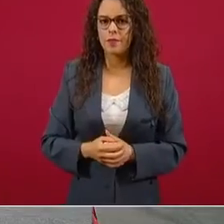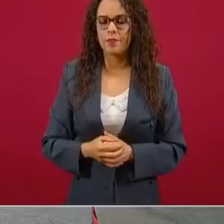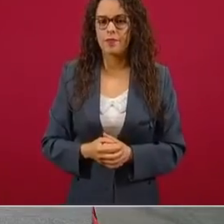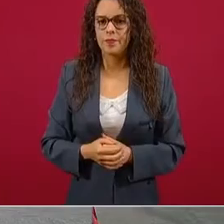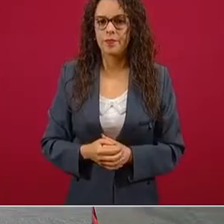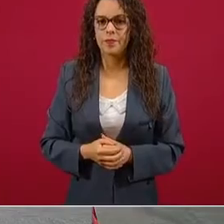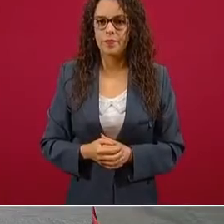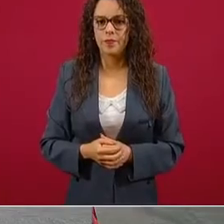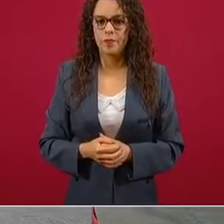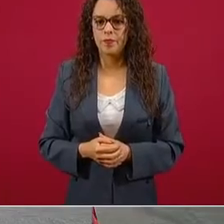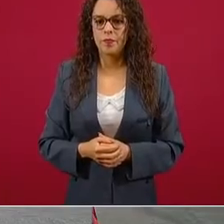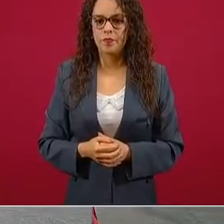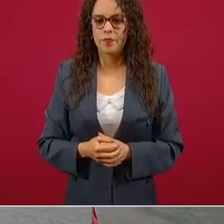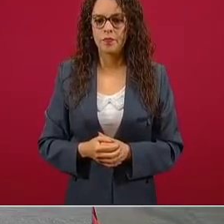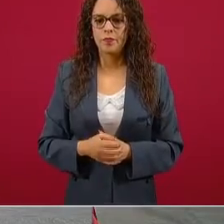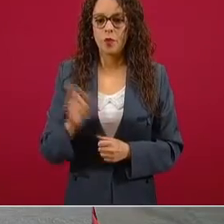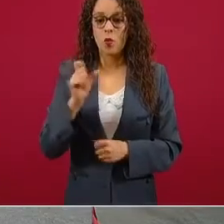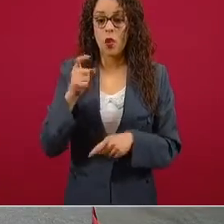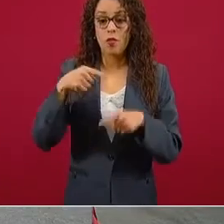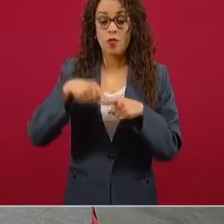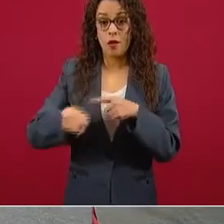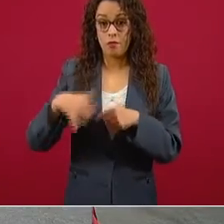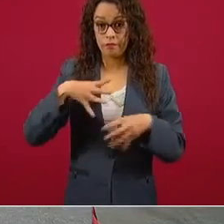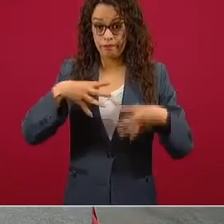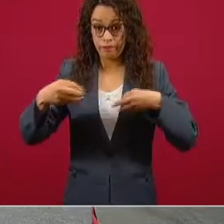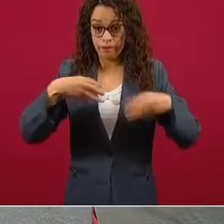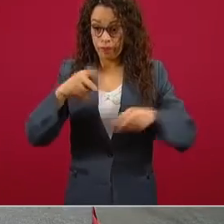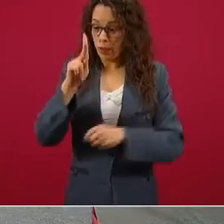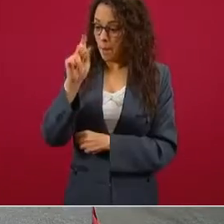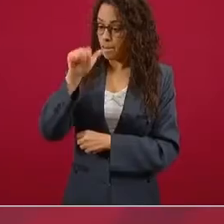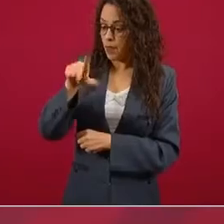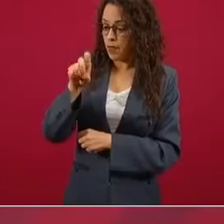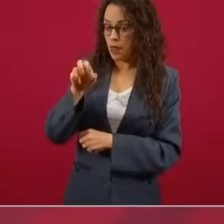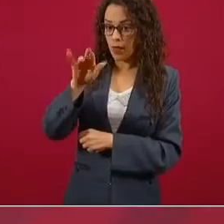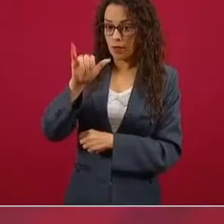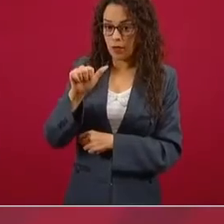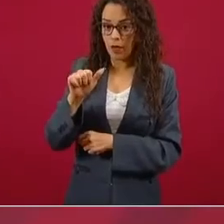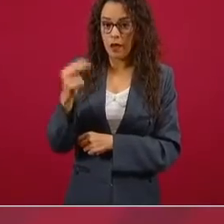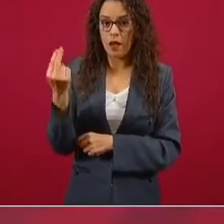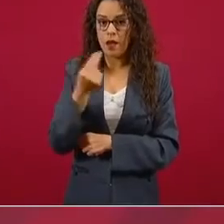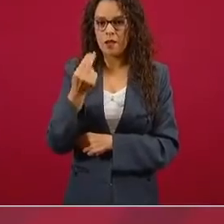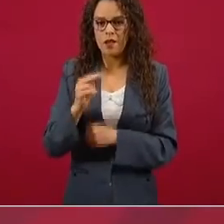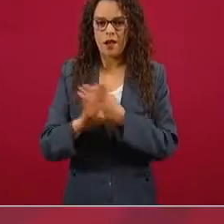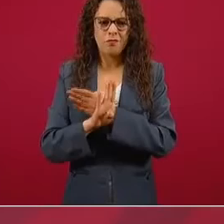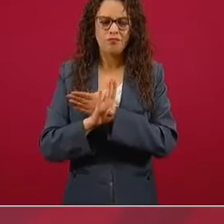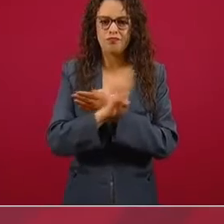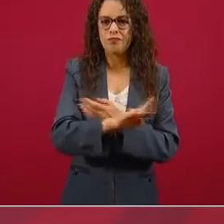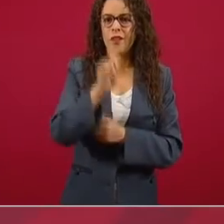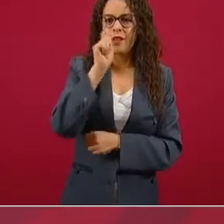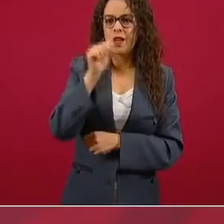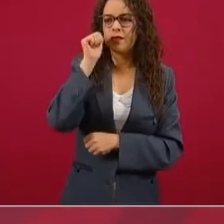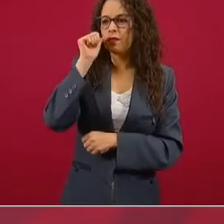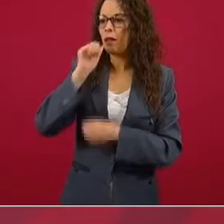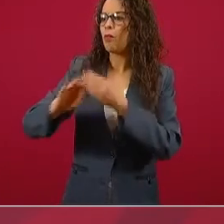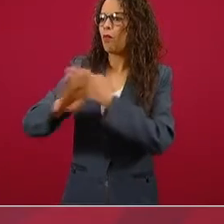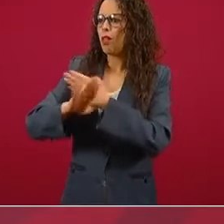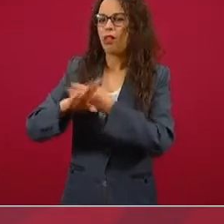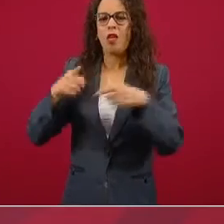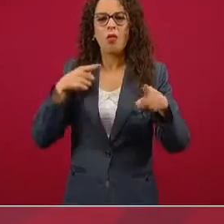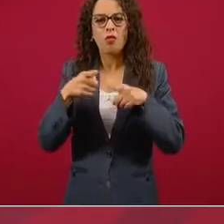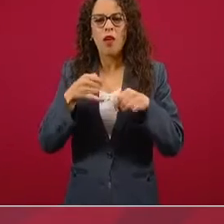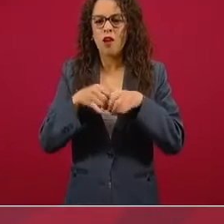Desde que comenzó la pandemia tenemos que estar enfrentando el amarillismo. Y